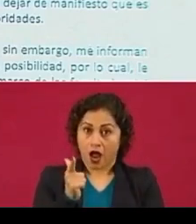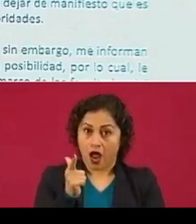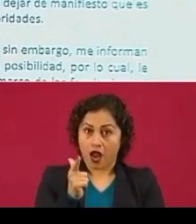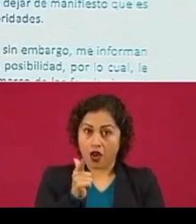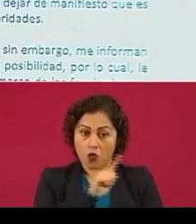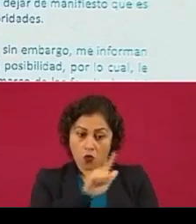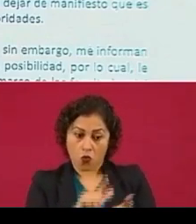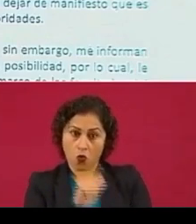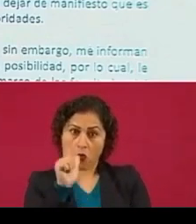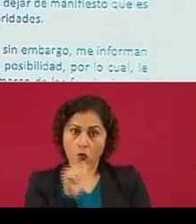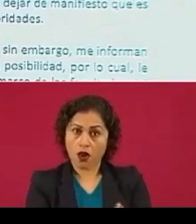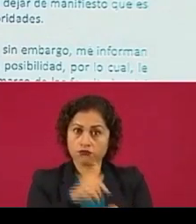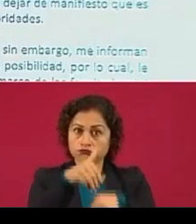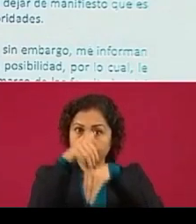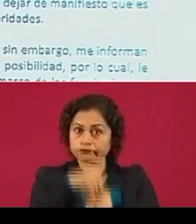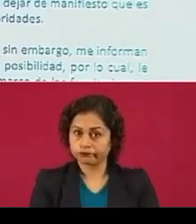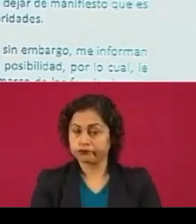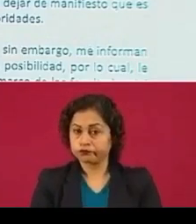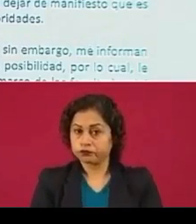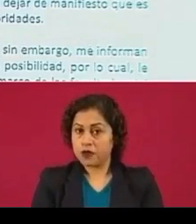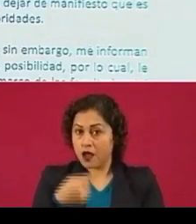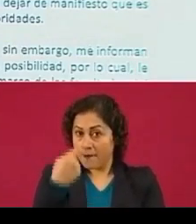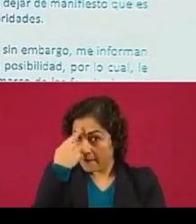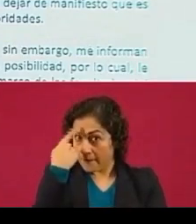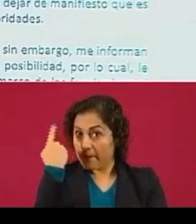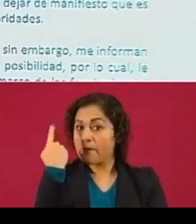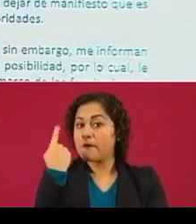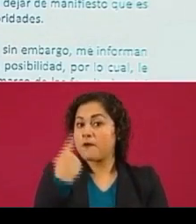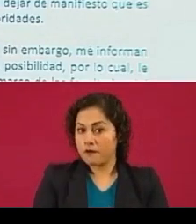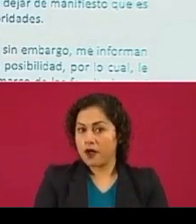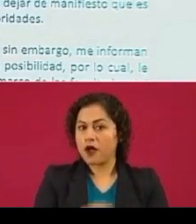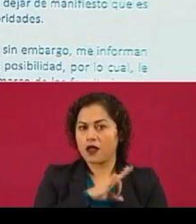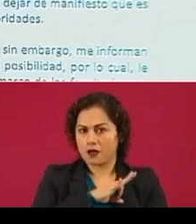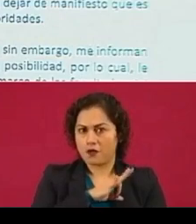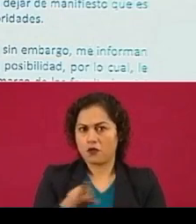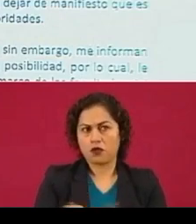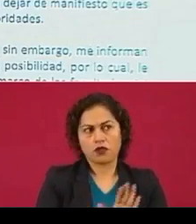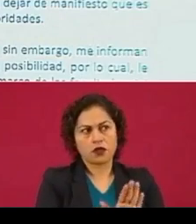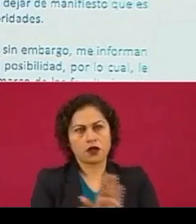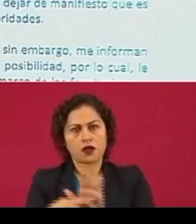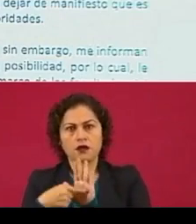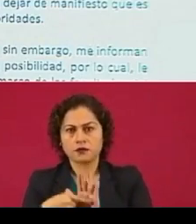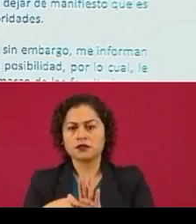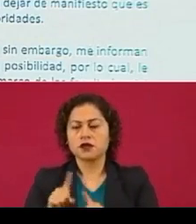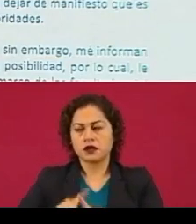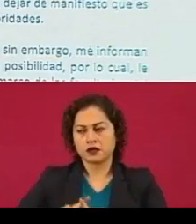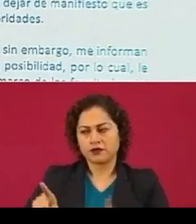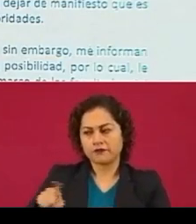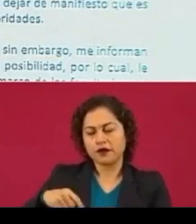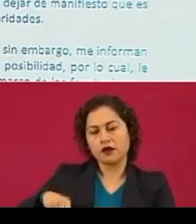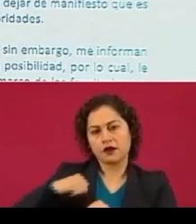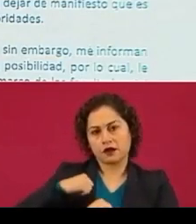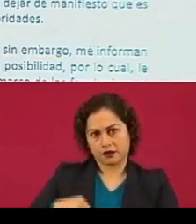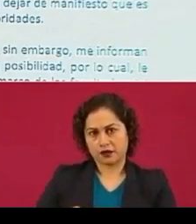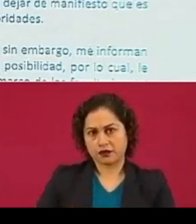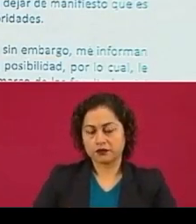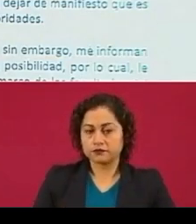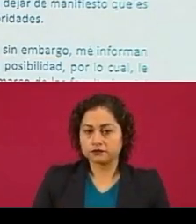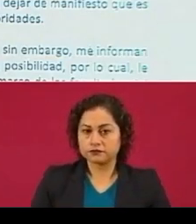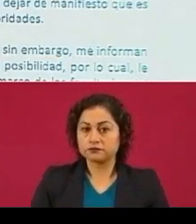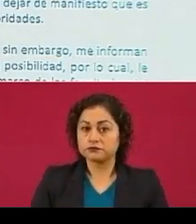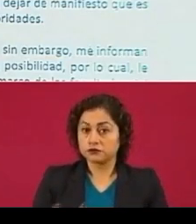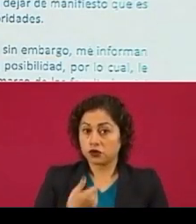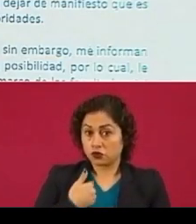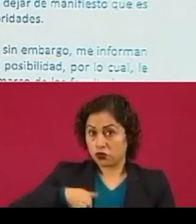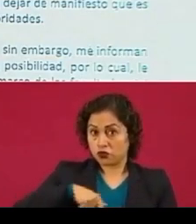para dejar de manifiesto que es otra la realidad política y la manera de actuar de las autoridades. Por nuestra parte, estaba